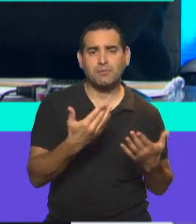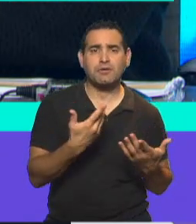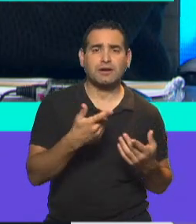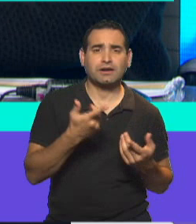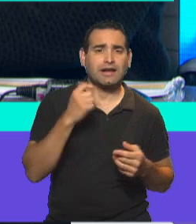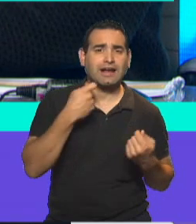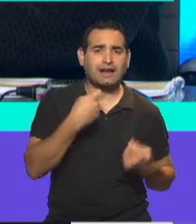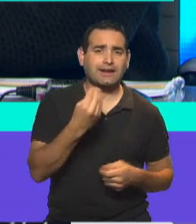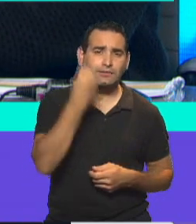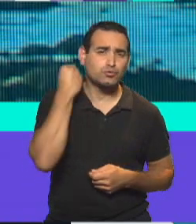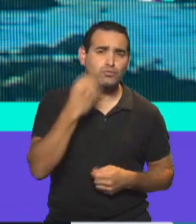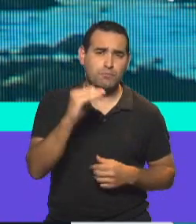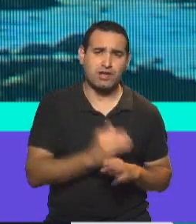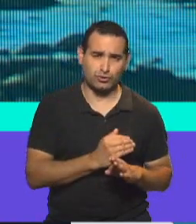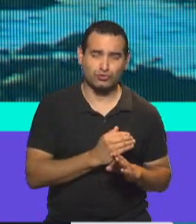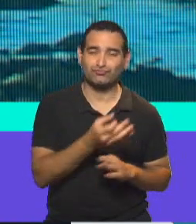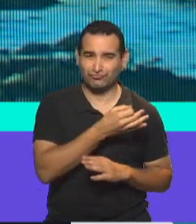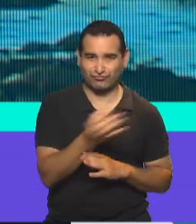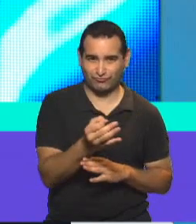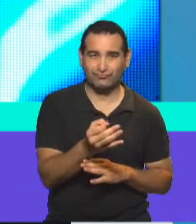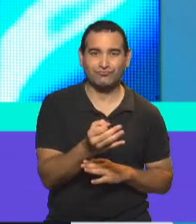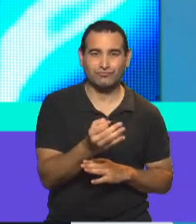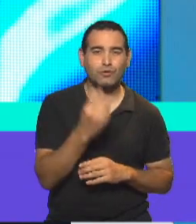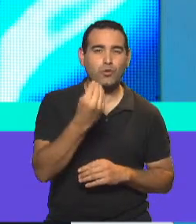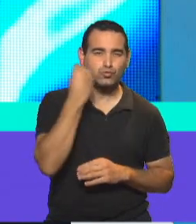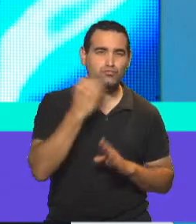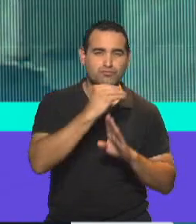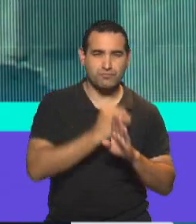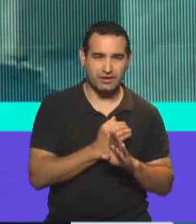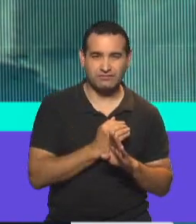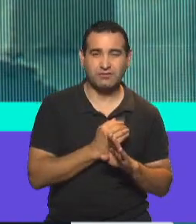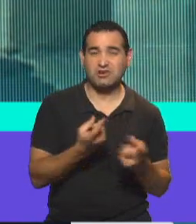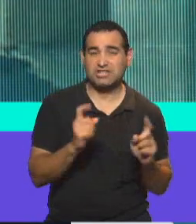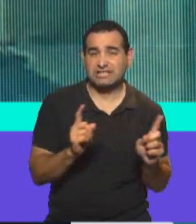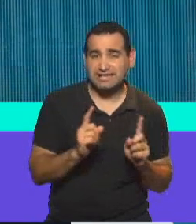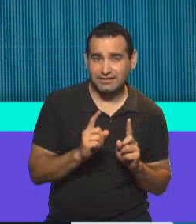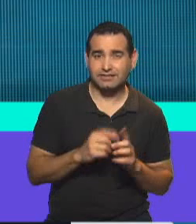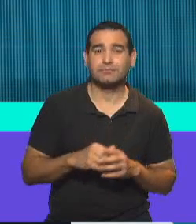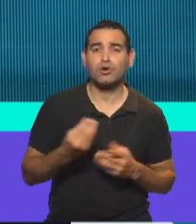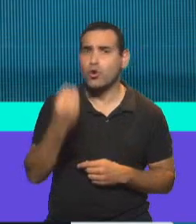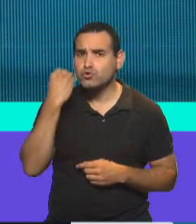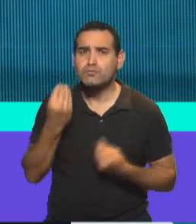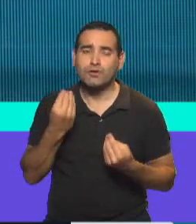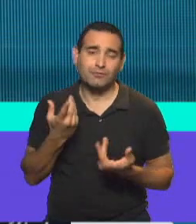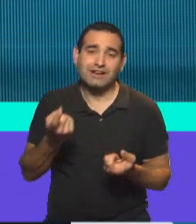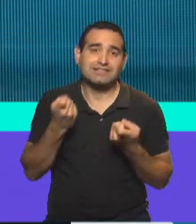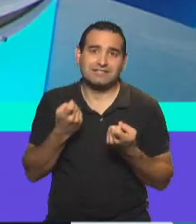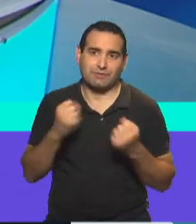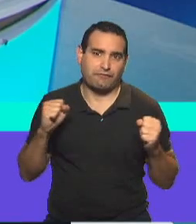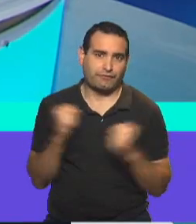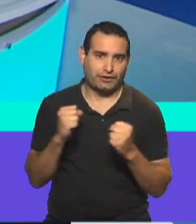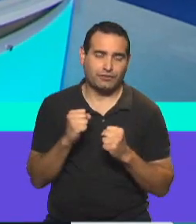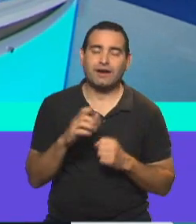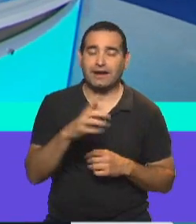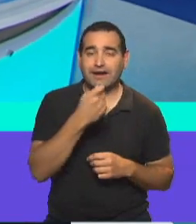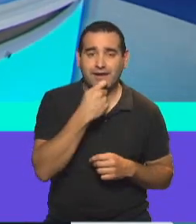gastan menos en el servicio público. Tienen menos consumo. Claro, tienen menos consumo. Menos necesidad en realidad, porque el consumo está relacionado con la necesidad. Exactamente, pero